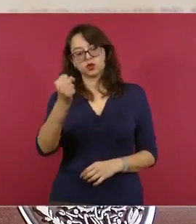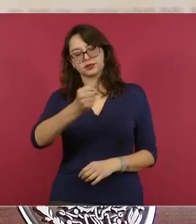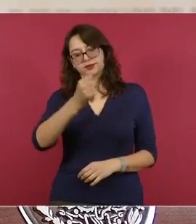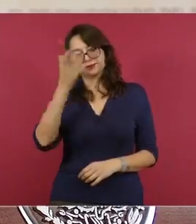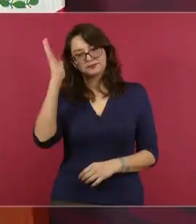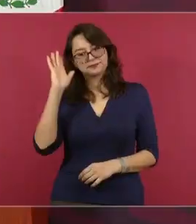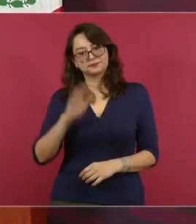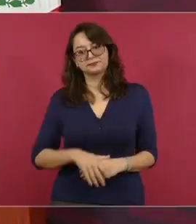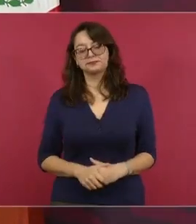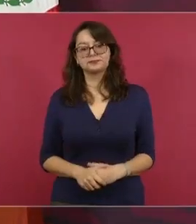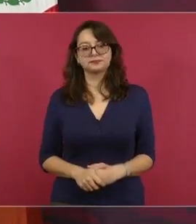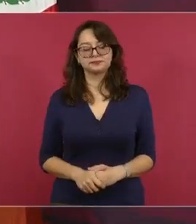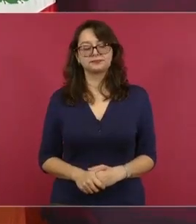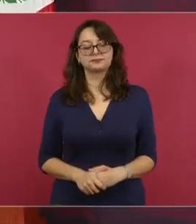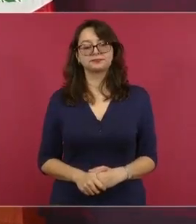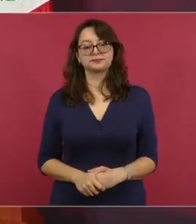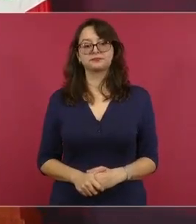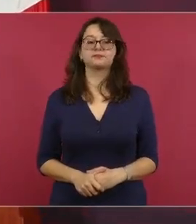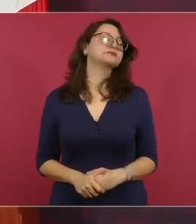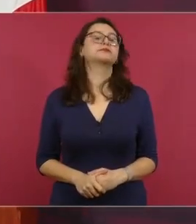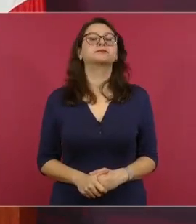siempre a Samuel.